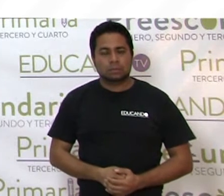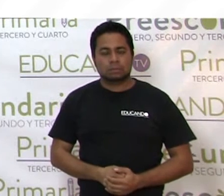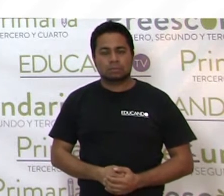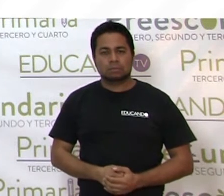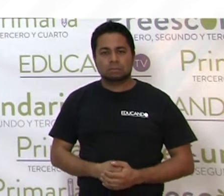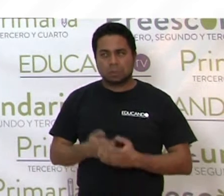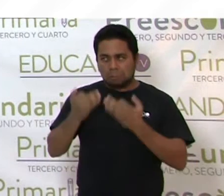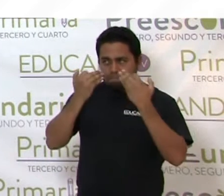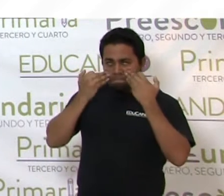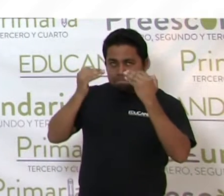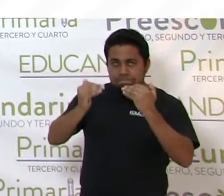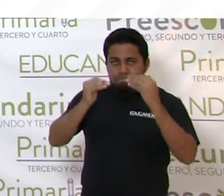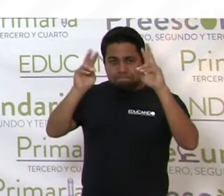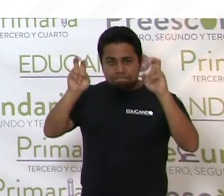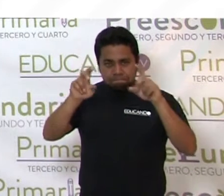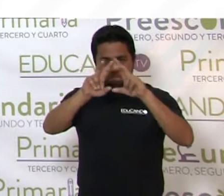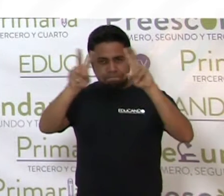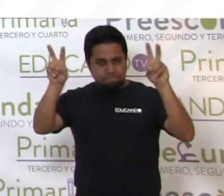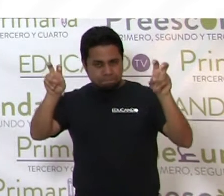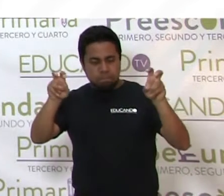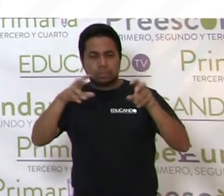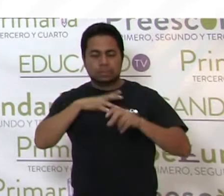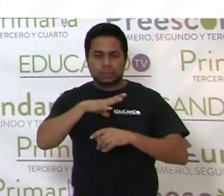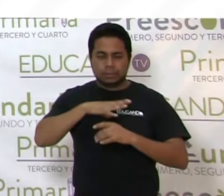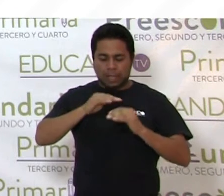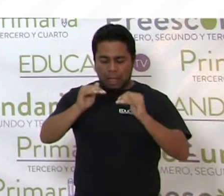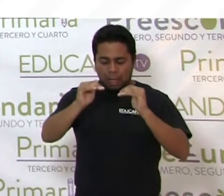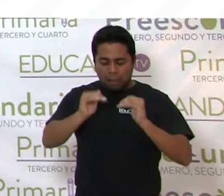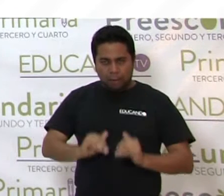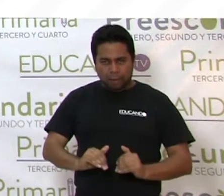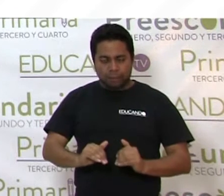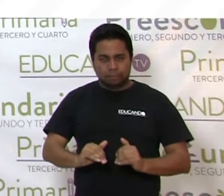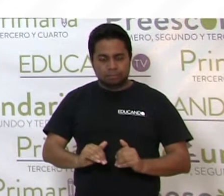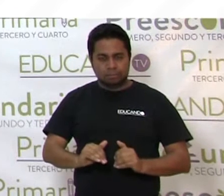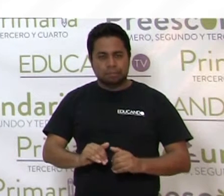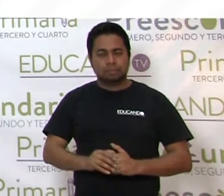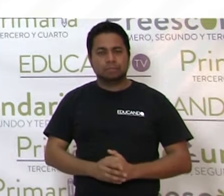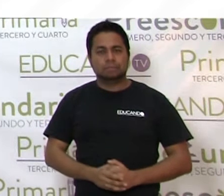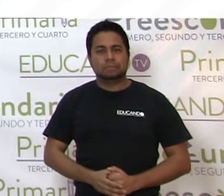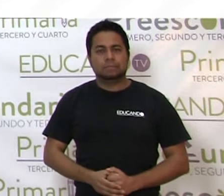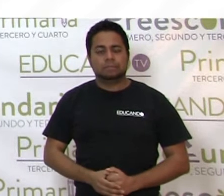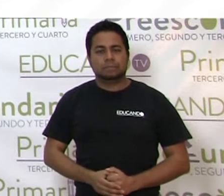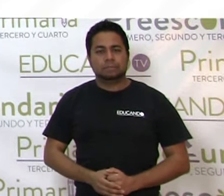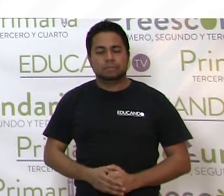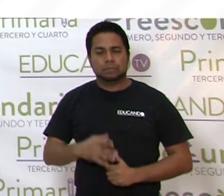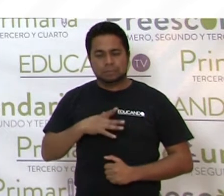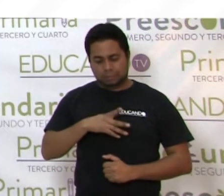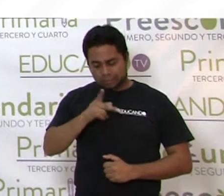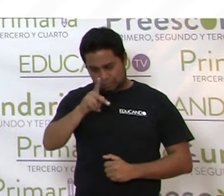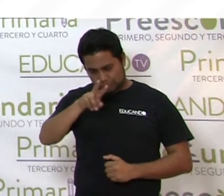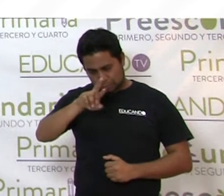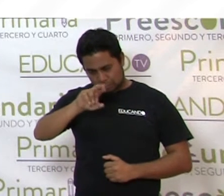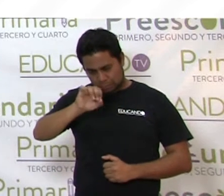¿Pueden verla? Muy bien. Pues hasta abajo está el prólogo.